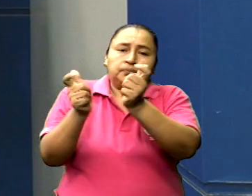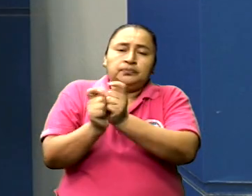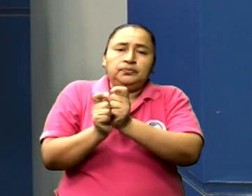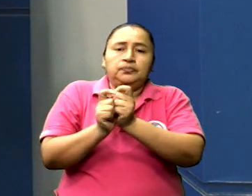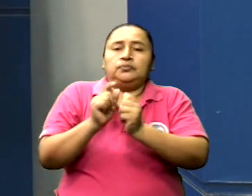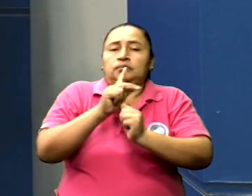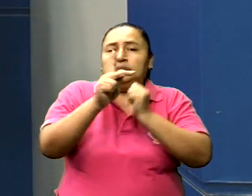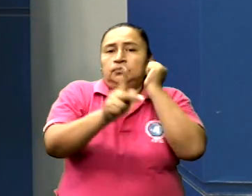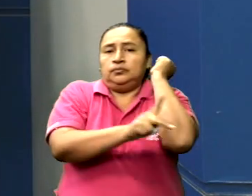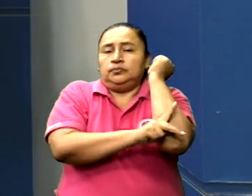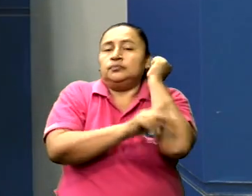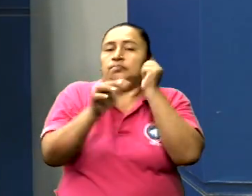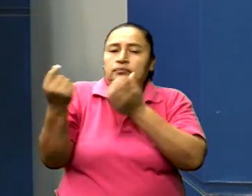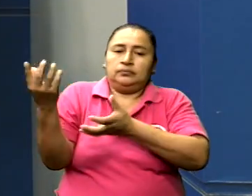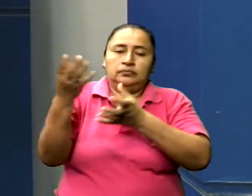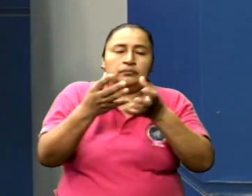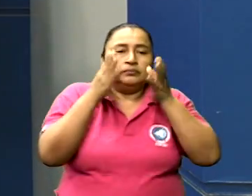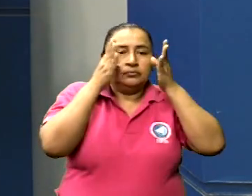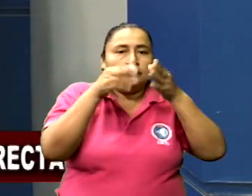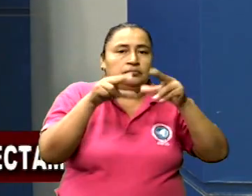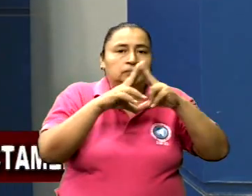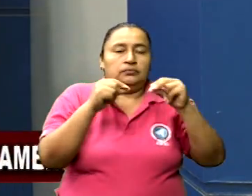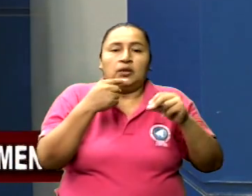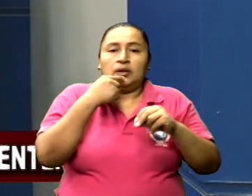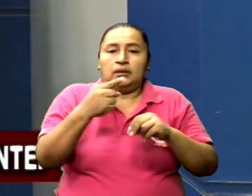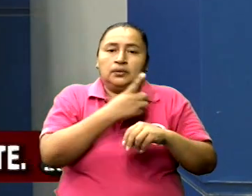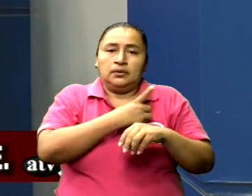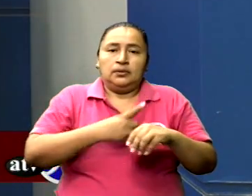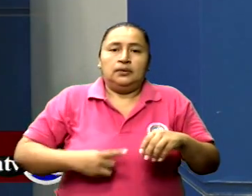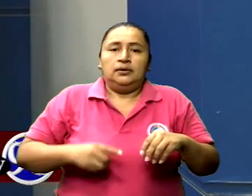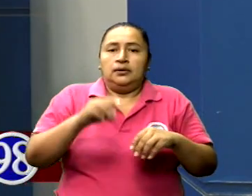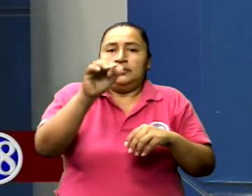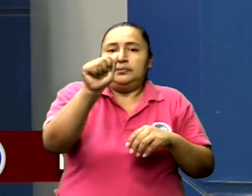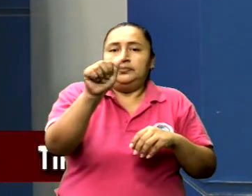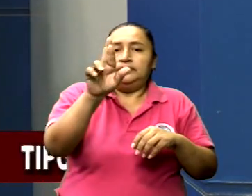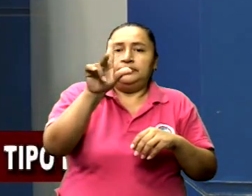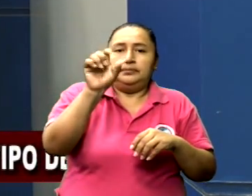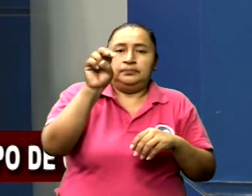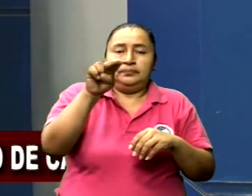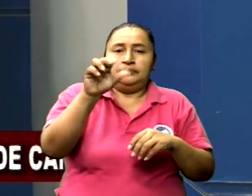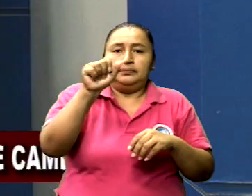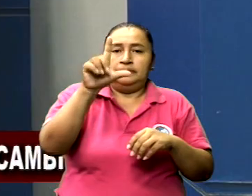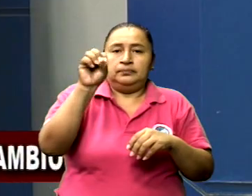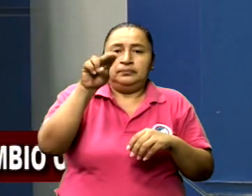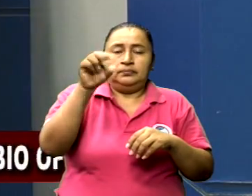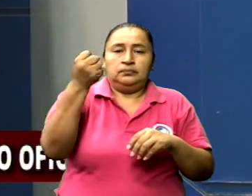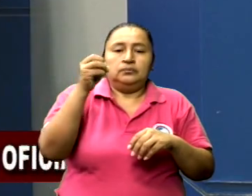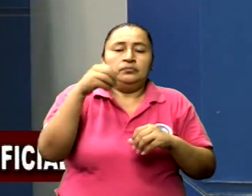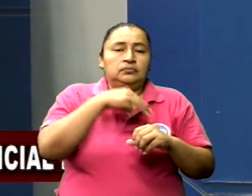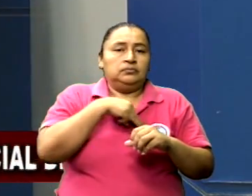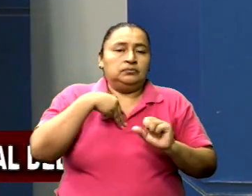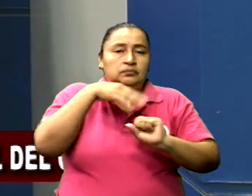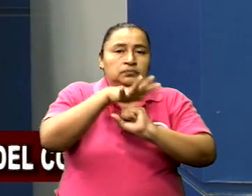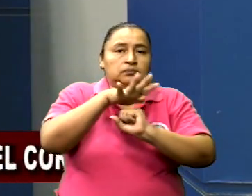extranjeras que atienden a nicaragüenses, consideró la diputada Arlene Alonso, miembro de la Comisión de Salud y